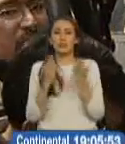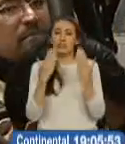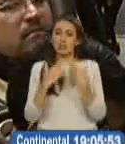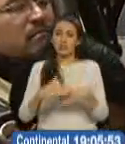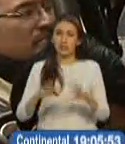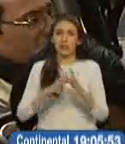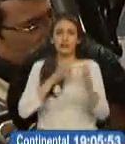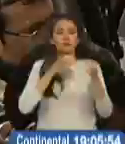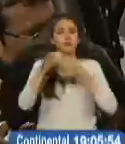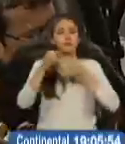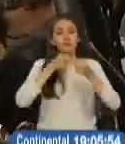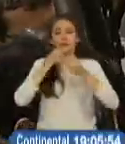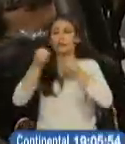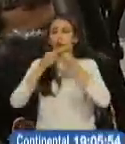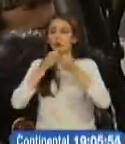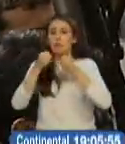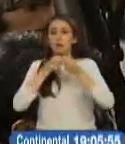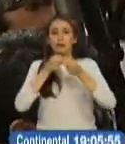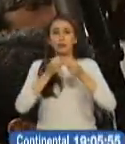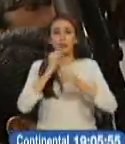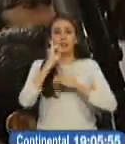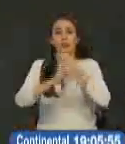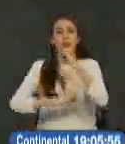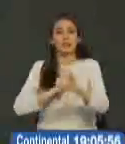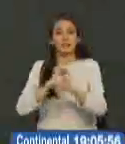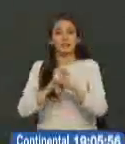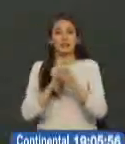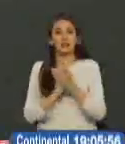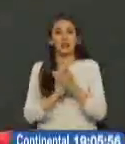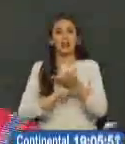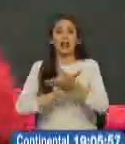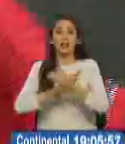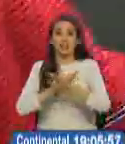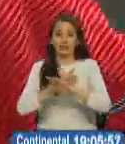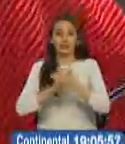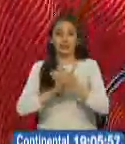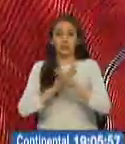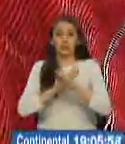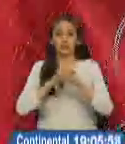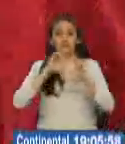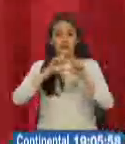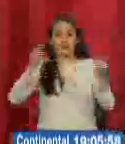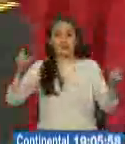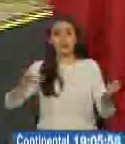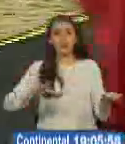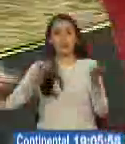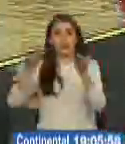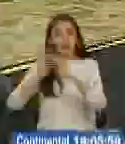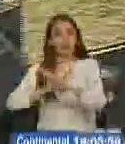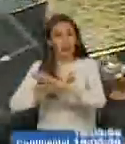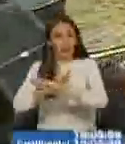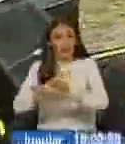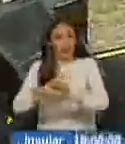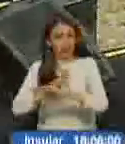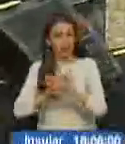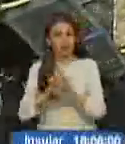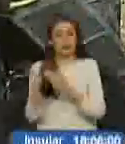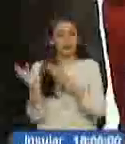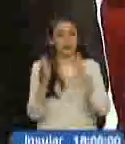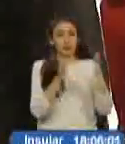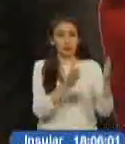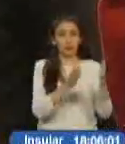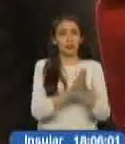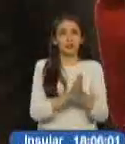con periodistas de prensa extranjera acreditada en Ecuador, luego de la ceremonia de traspaso del bastón sagrado espiritual en el Parque Arqueológico